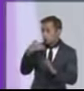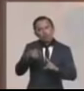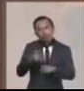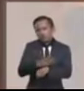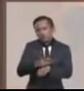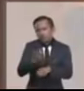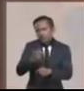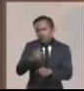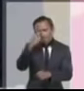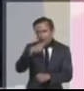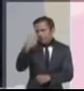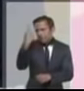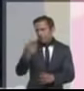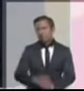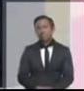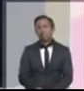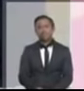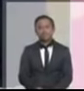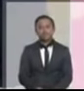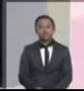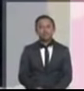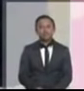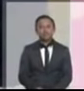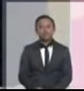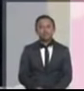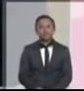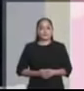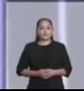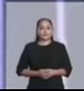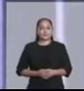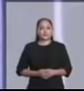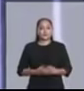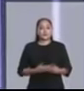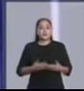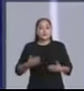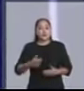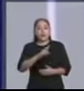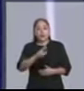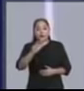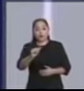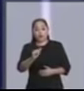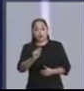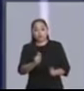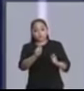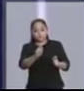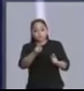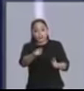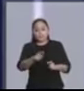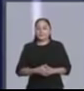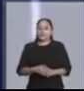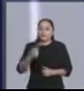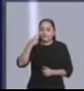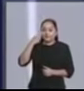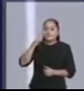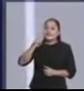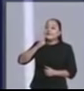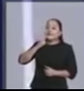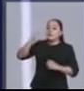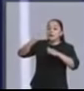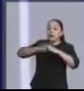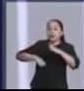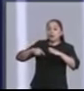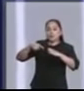Rodríguez Calderón. Ricardo Anaya, adelante con su réplica. Gracias. Ahí les va otro engaño de López Obrador. ¿Te acuerdas de este